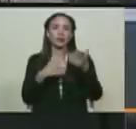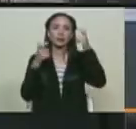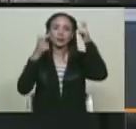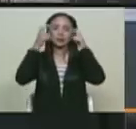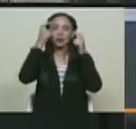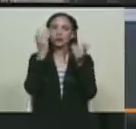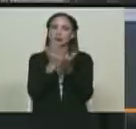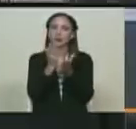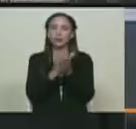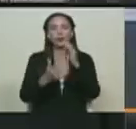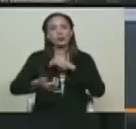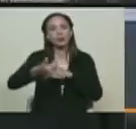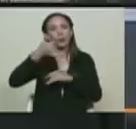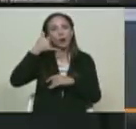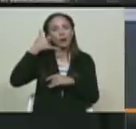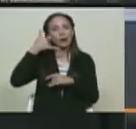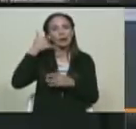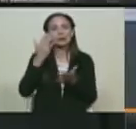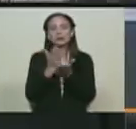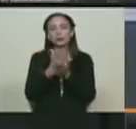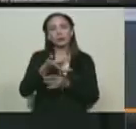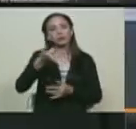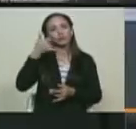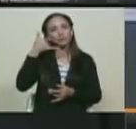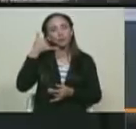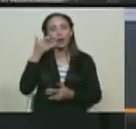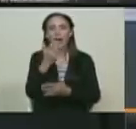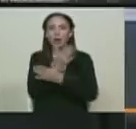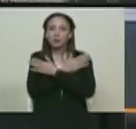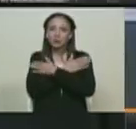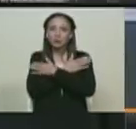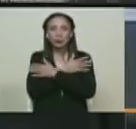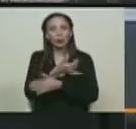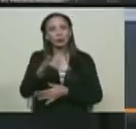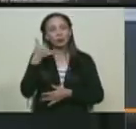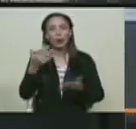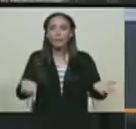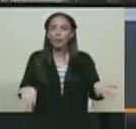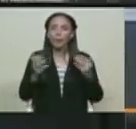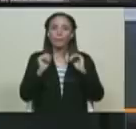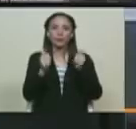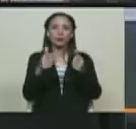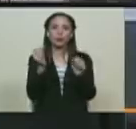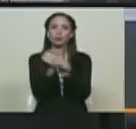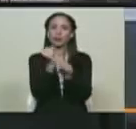Chávez, la primera llamada del primero de enero. Felicidades a trabajar.